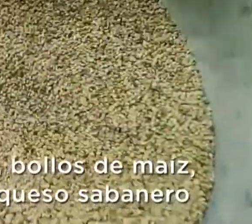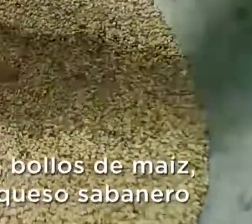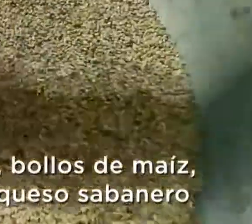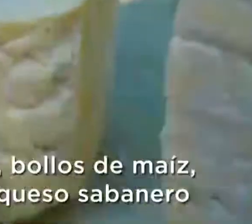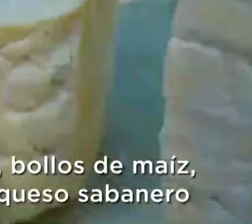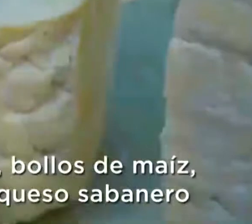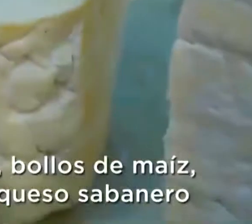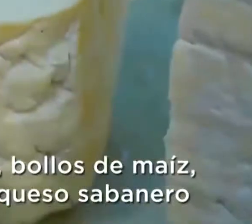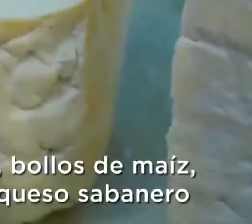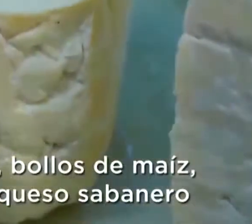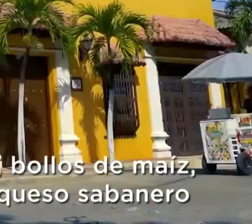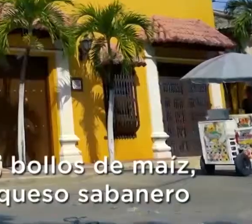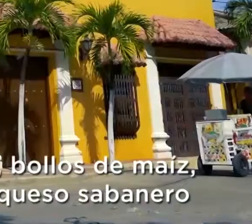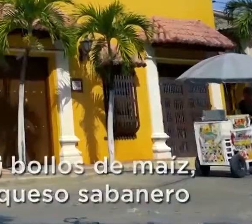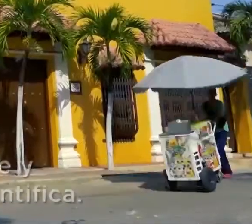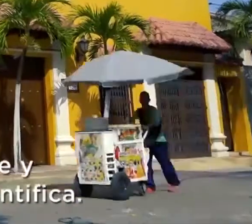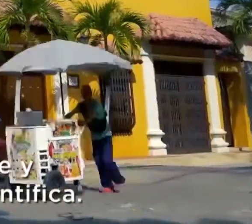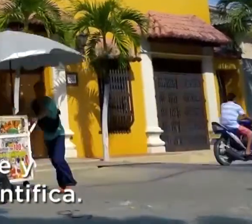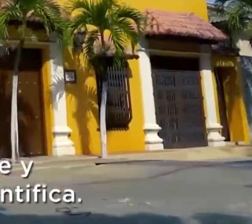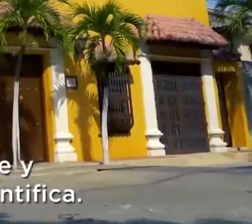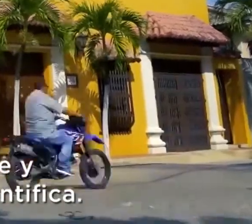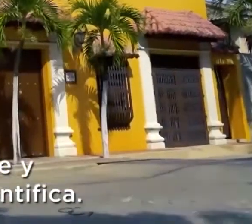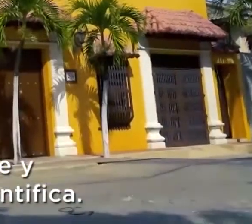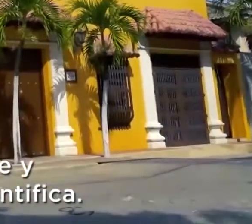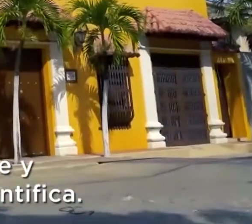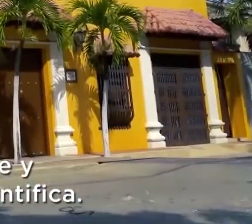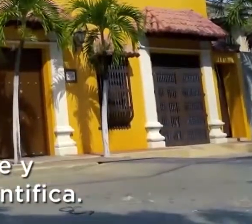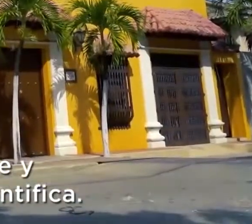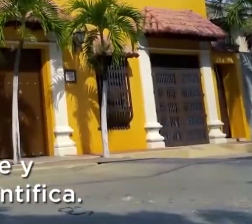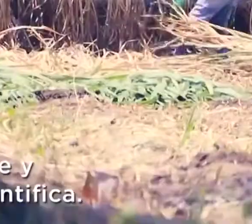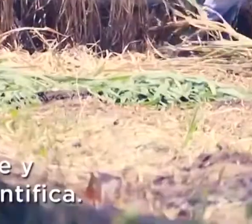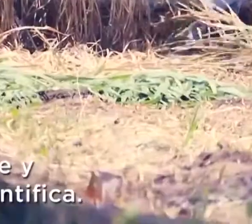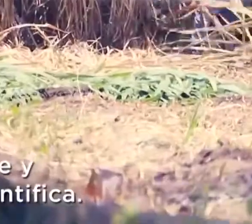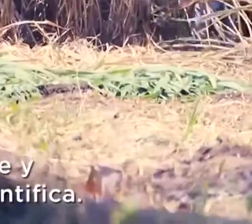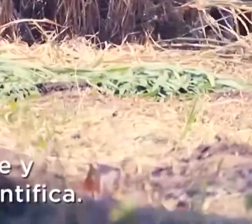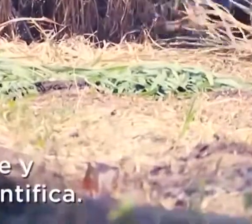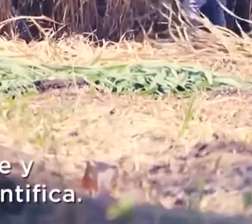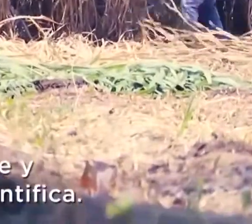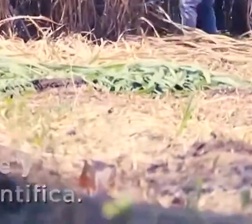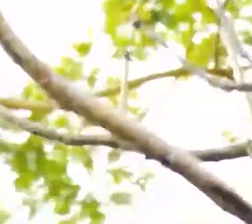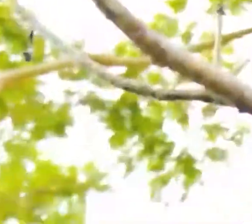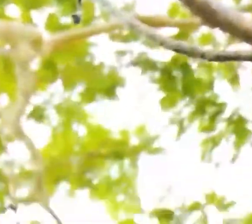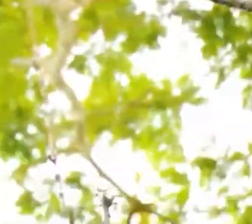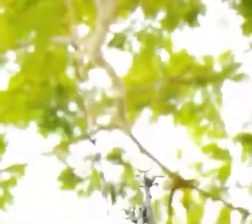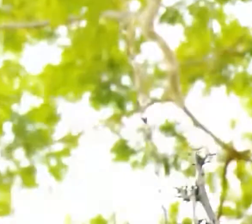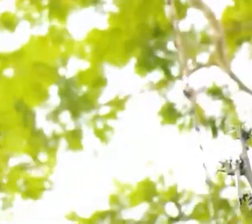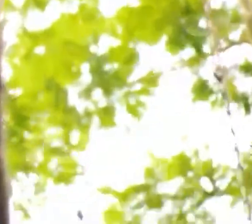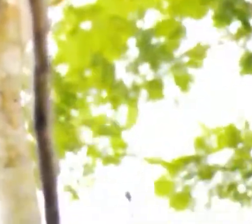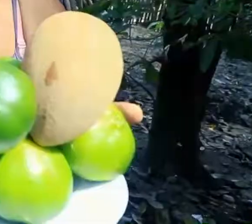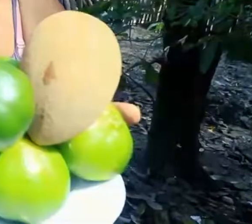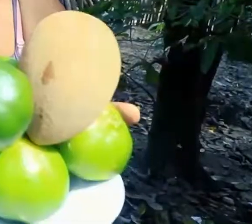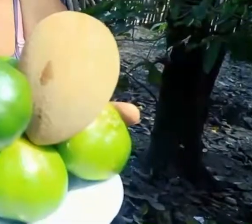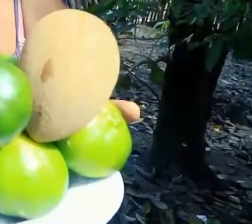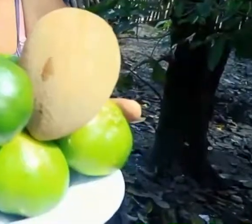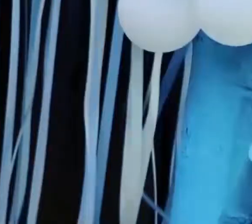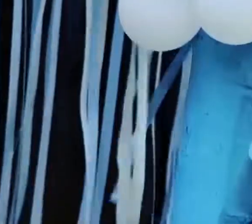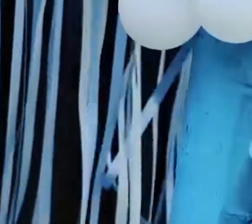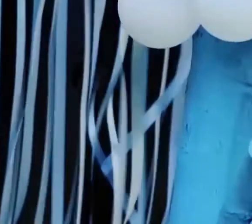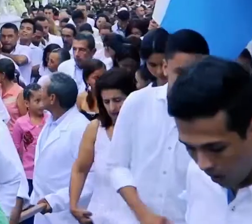el ajonjolí y el queso sabanero. El talento de su gente y la berraquera que los identifica.